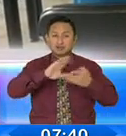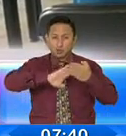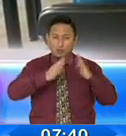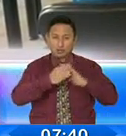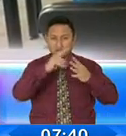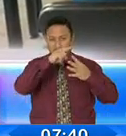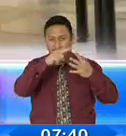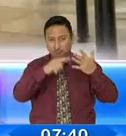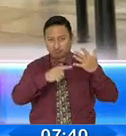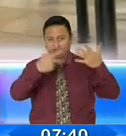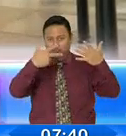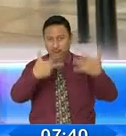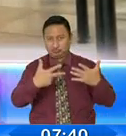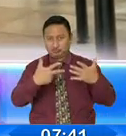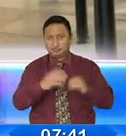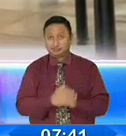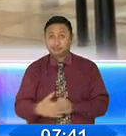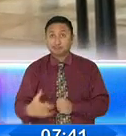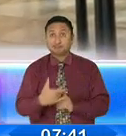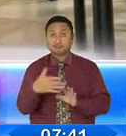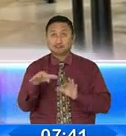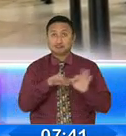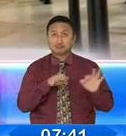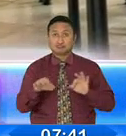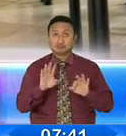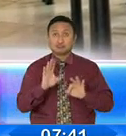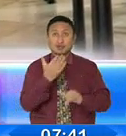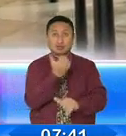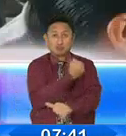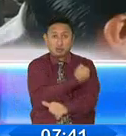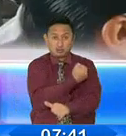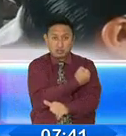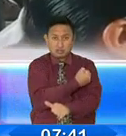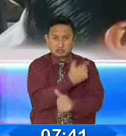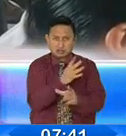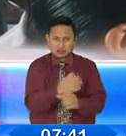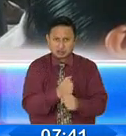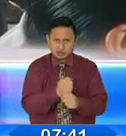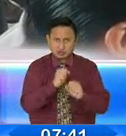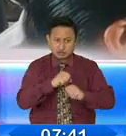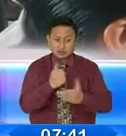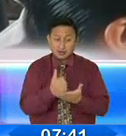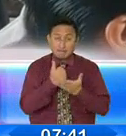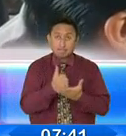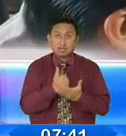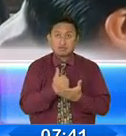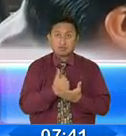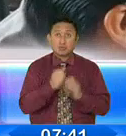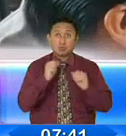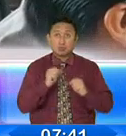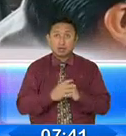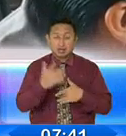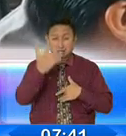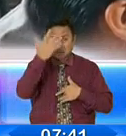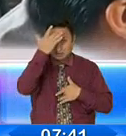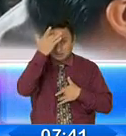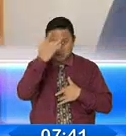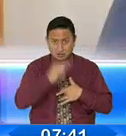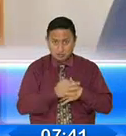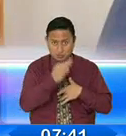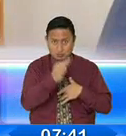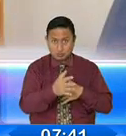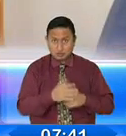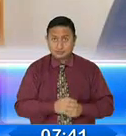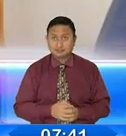Guaurani. Allí se les habló sobre la seguridad que tienen las vacunas y los beneficios que hay para afrontar la pandemia del COVID-19. Y en